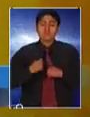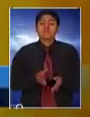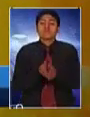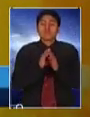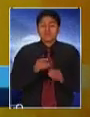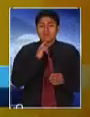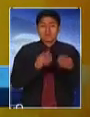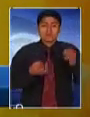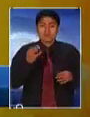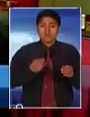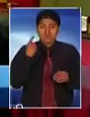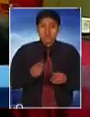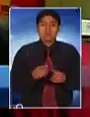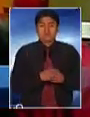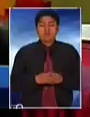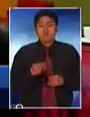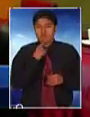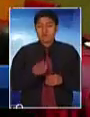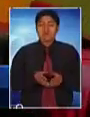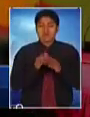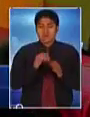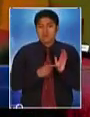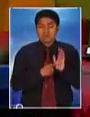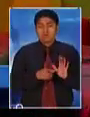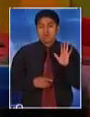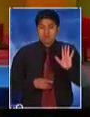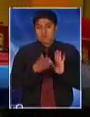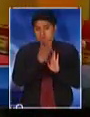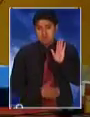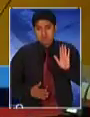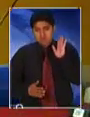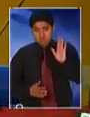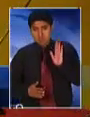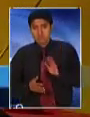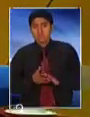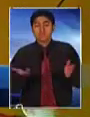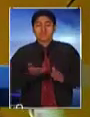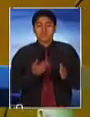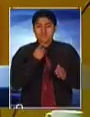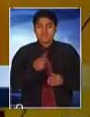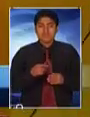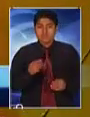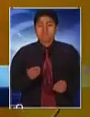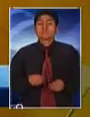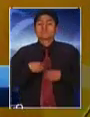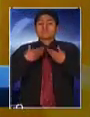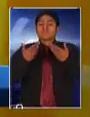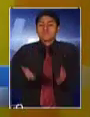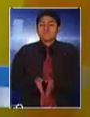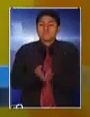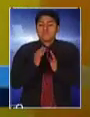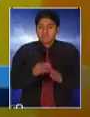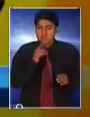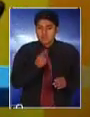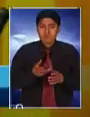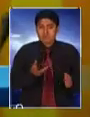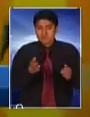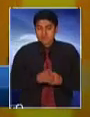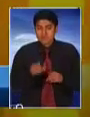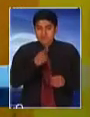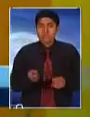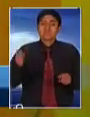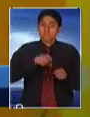estamos pidiendo justicia. Hemos presentado un documento donde estamos pidiendo que no